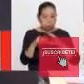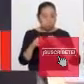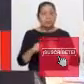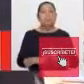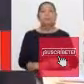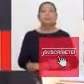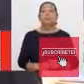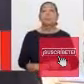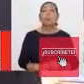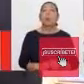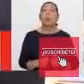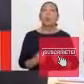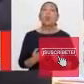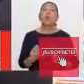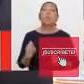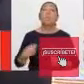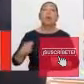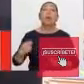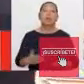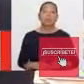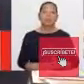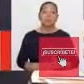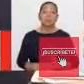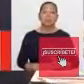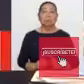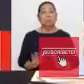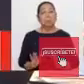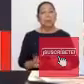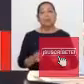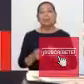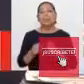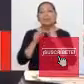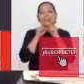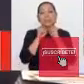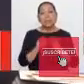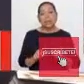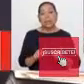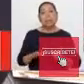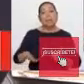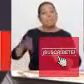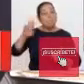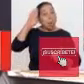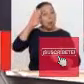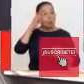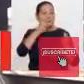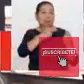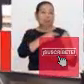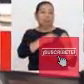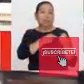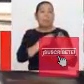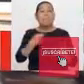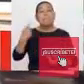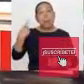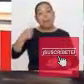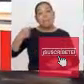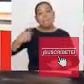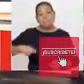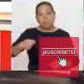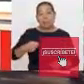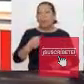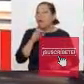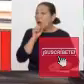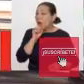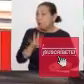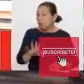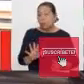¿no? Sí. ¿De cuánto se estaría hablando? ¿Cuánto sería este monto? Eso lo maneja la Secretaría Técnica encargada de realizar este tema. Nosotros hacemos el